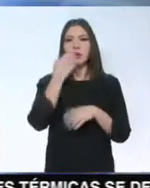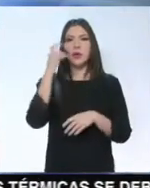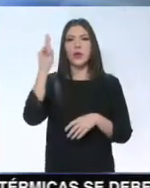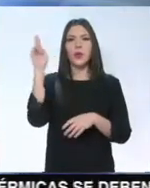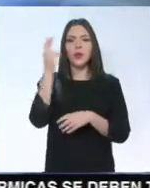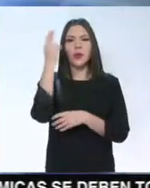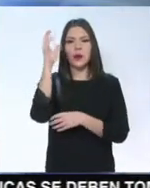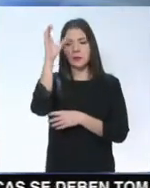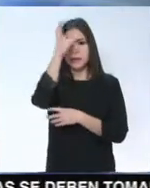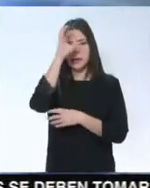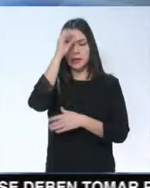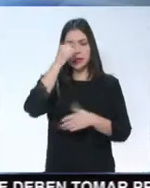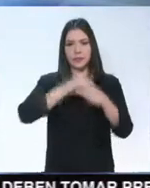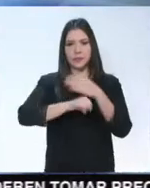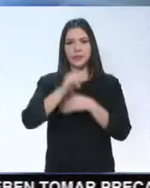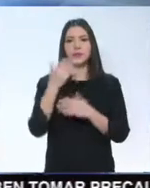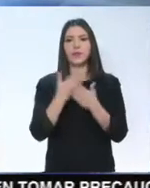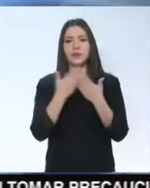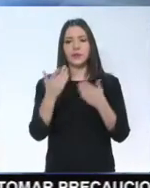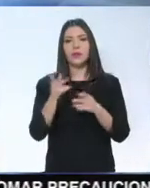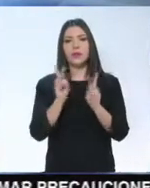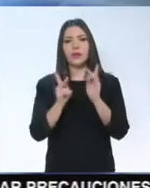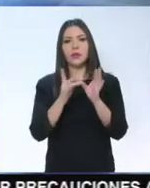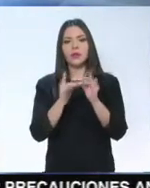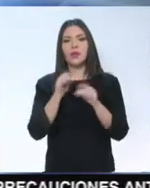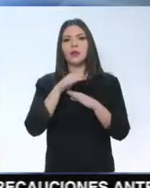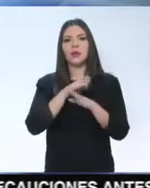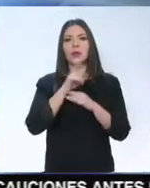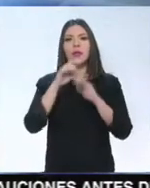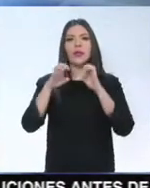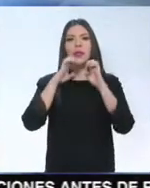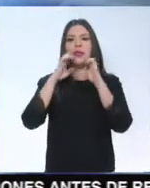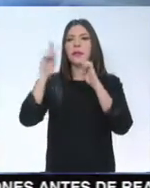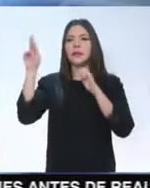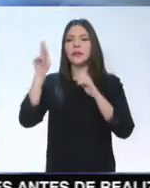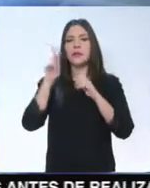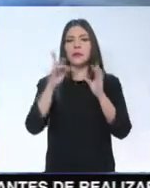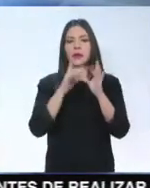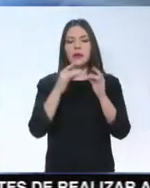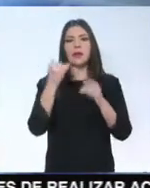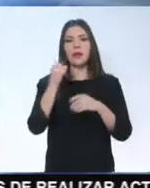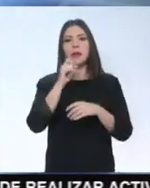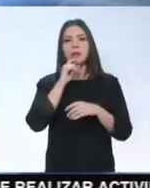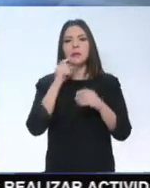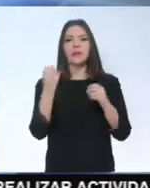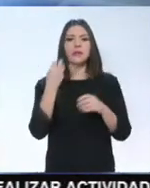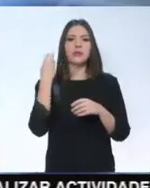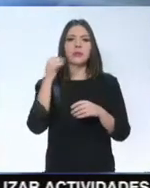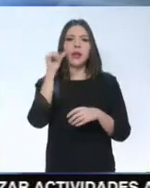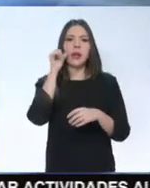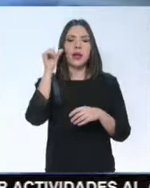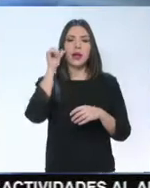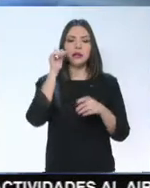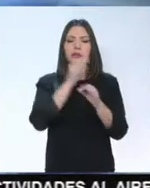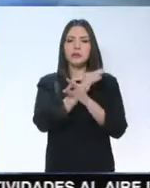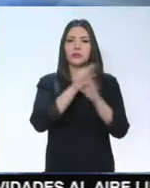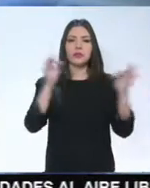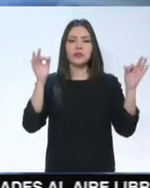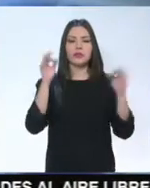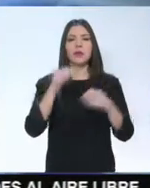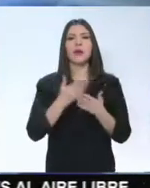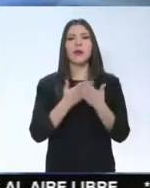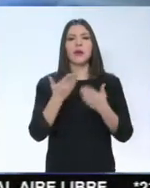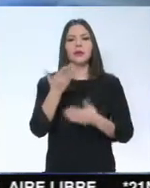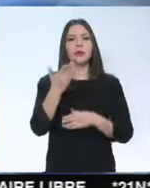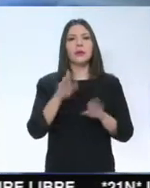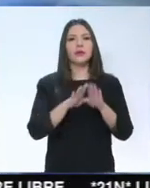conversaremos sobre la entrevista que concedió la procuradora Ernestina Godoy a Capital 21 y, por supuesto, sobre la conferencia de prensa que otorgó el día de ayer a los medios de comunicación.